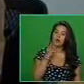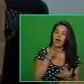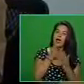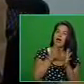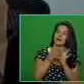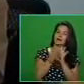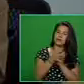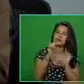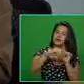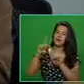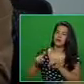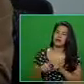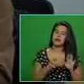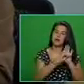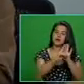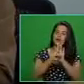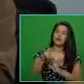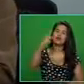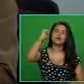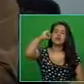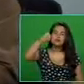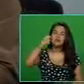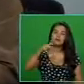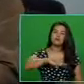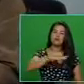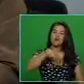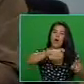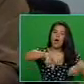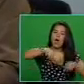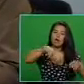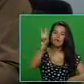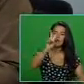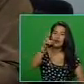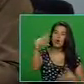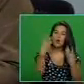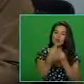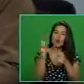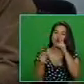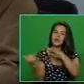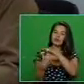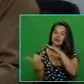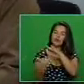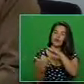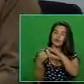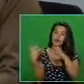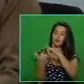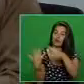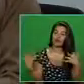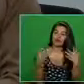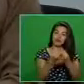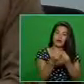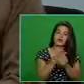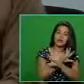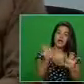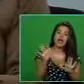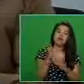sus diversas representaciones. Recordemos que la Misión AgroVenezuela junto a instituciones y entes adscritos participan en lo que ha sido una experiencia